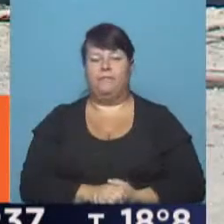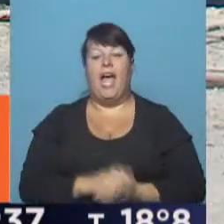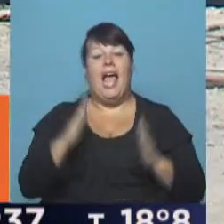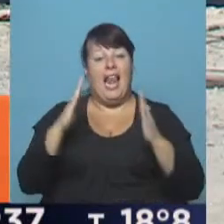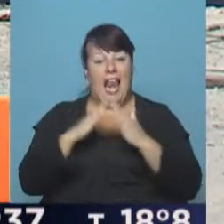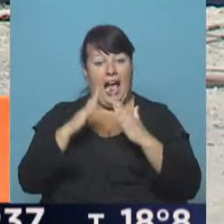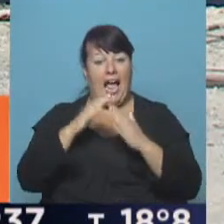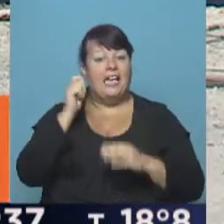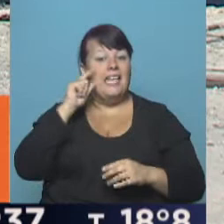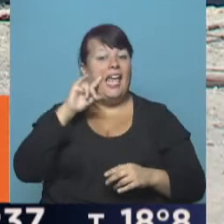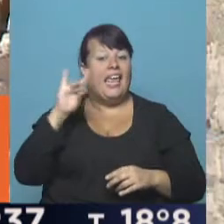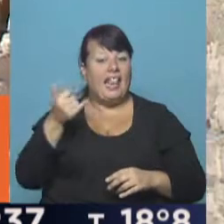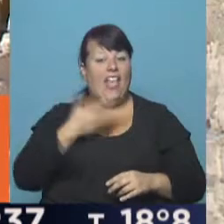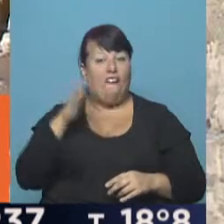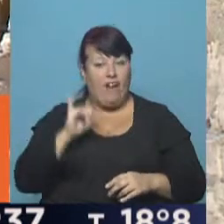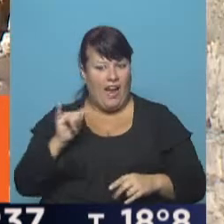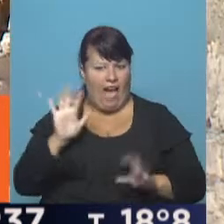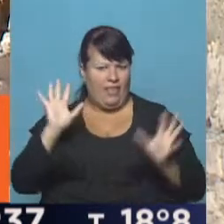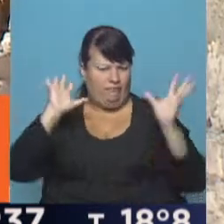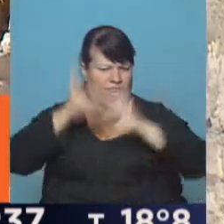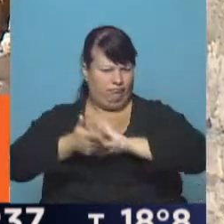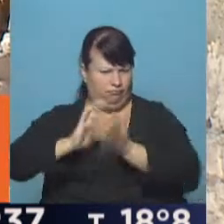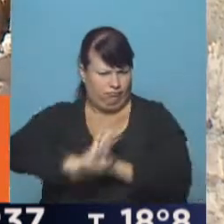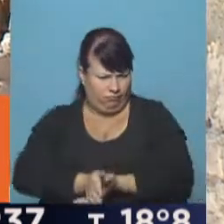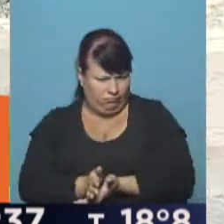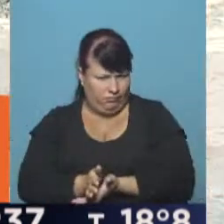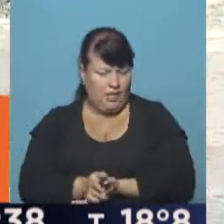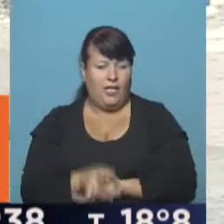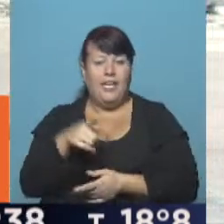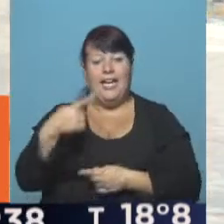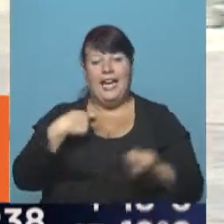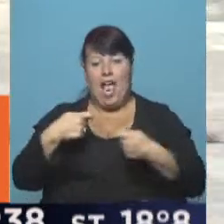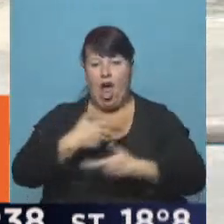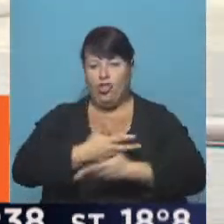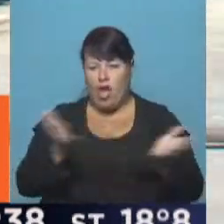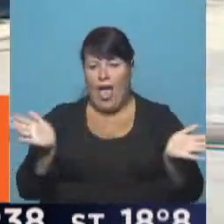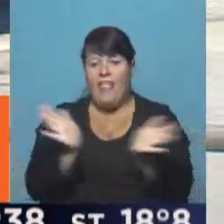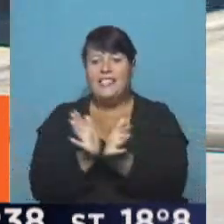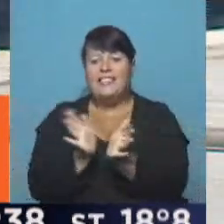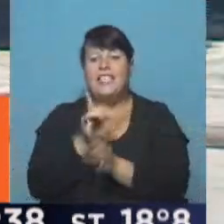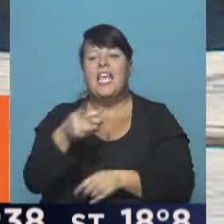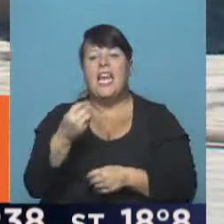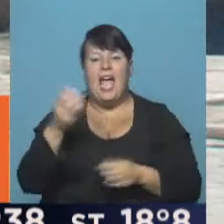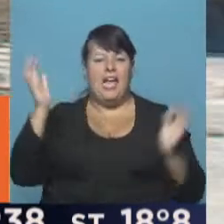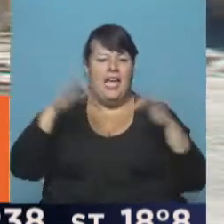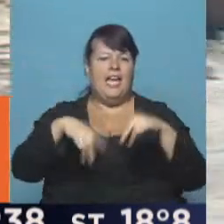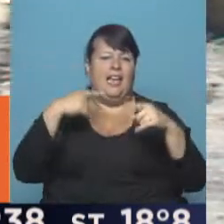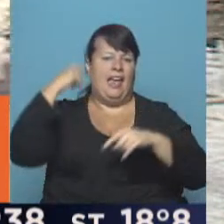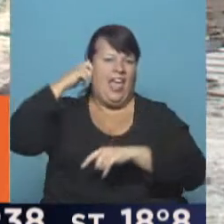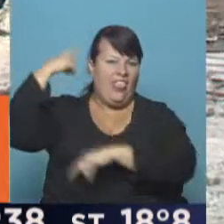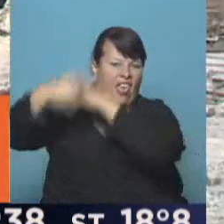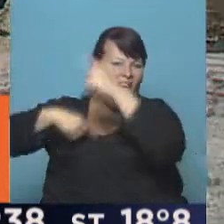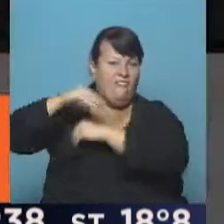vivienda de Gilda Fernández quedó totalmente destruida. Era un negocio grande que tenía a la esquina, que ese negocio venía generación en